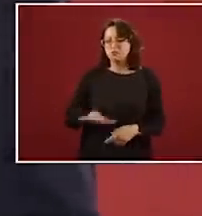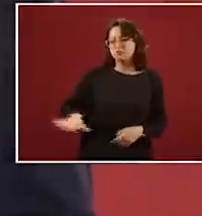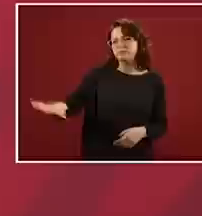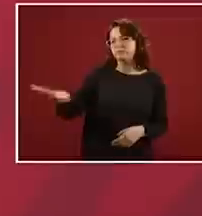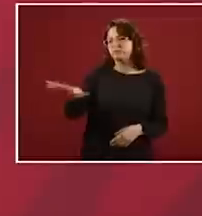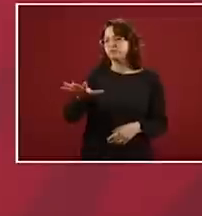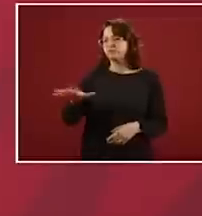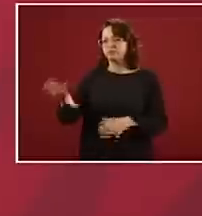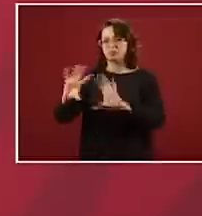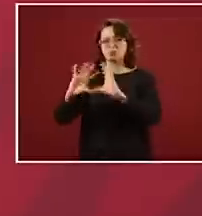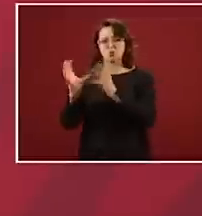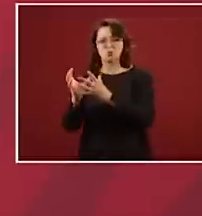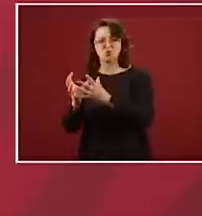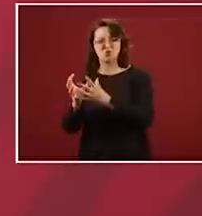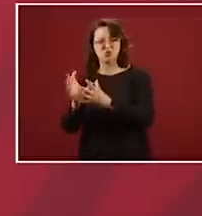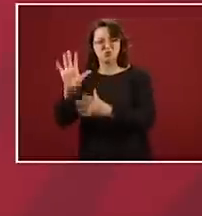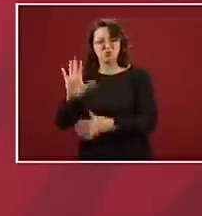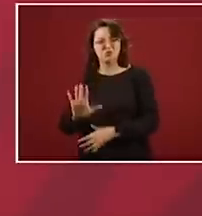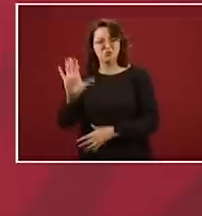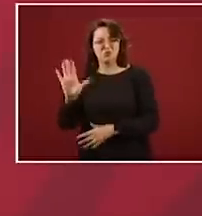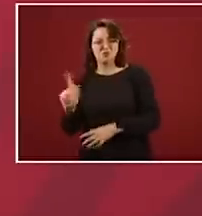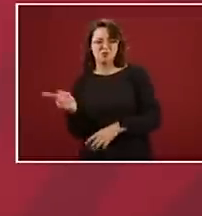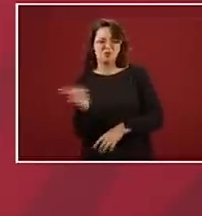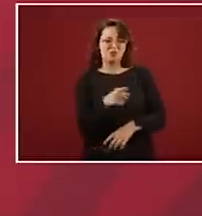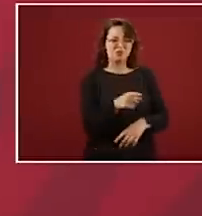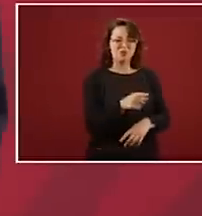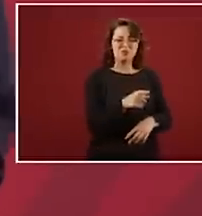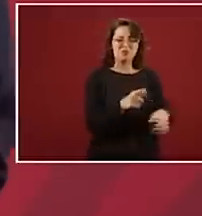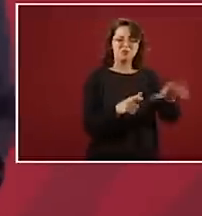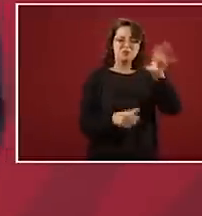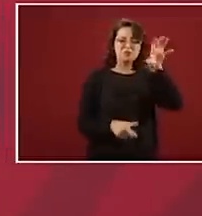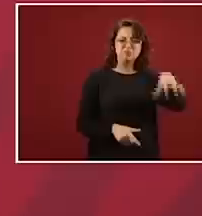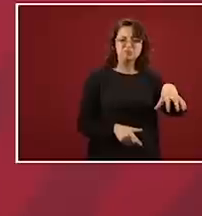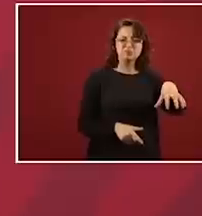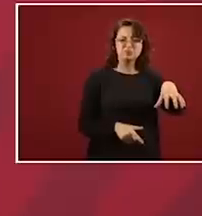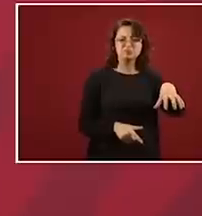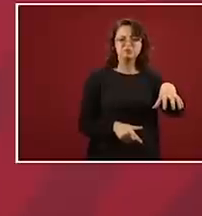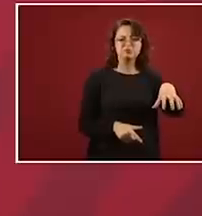y el mundo de los